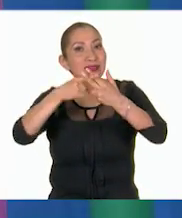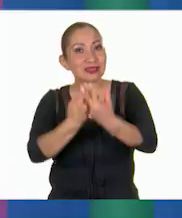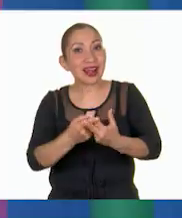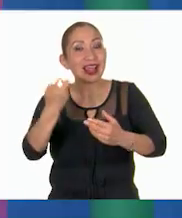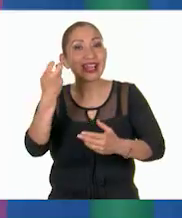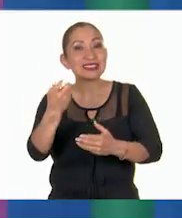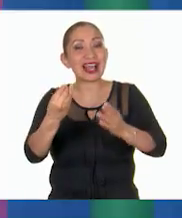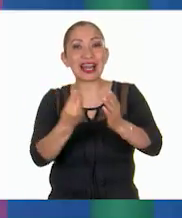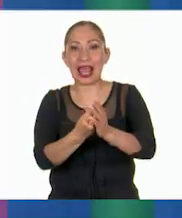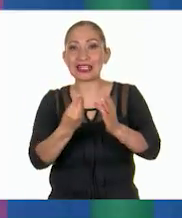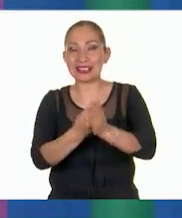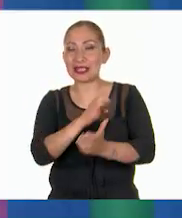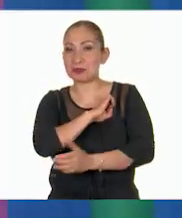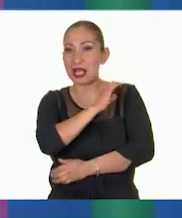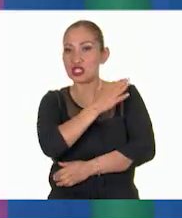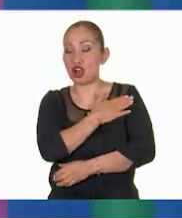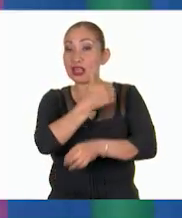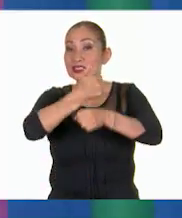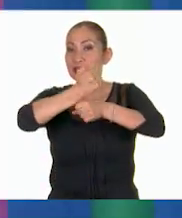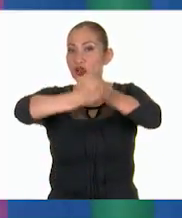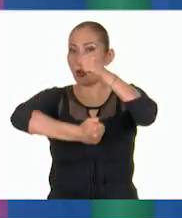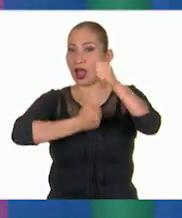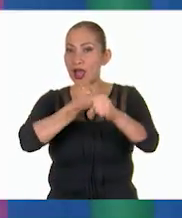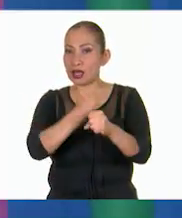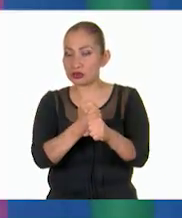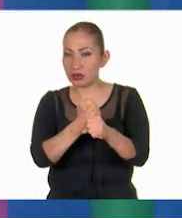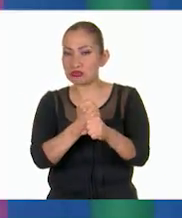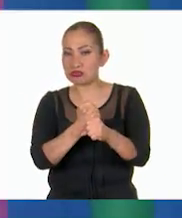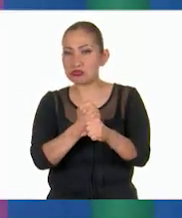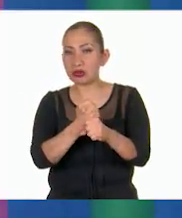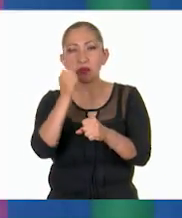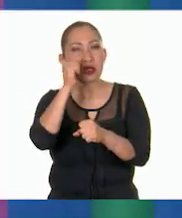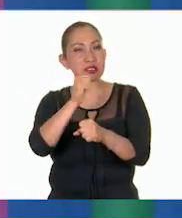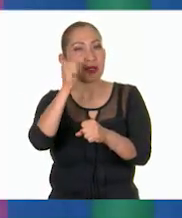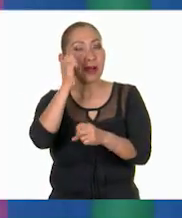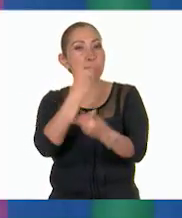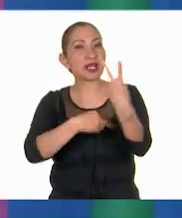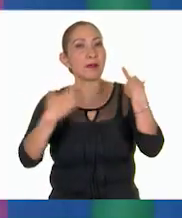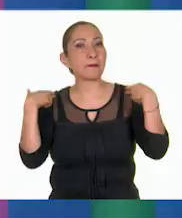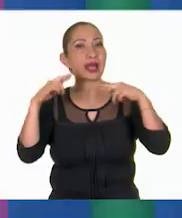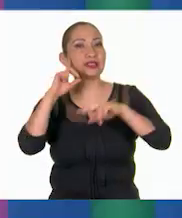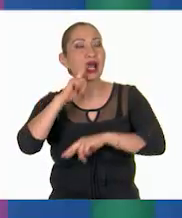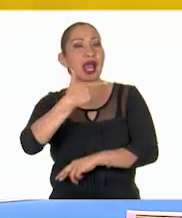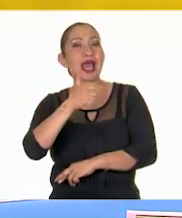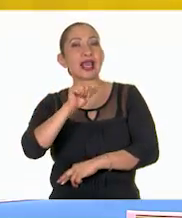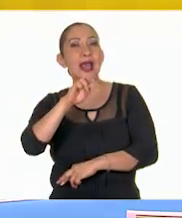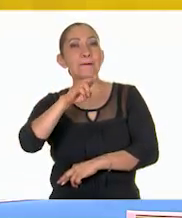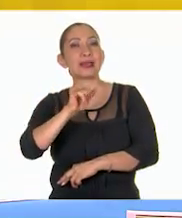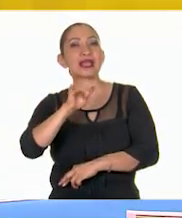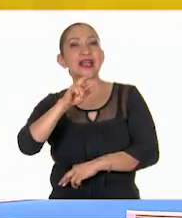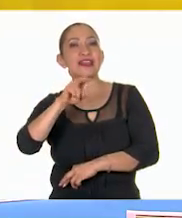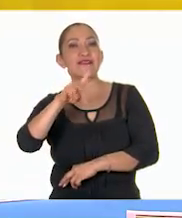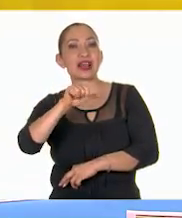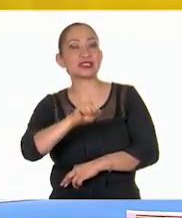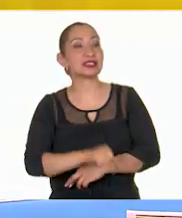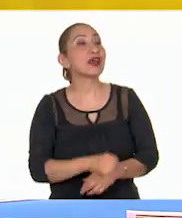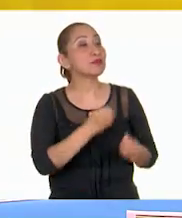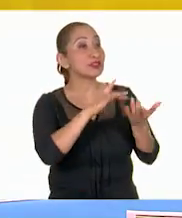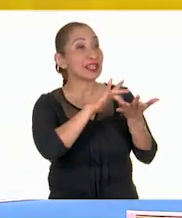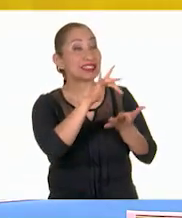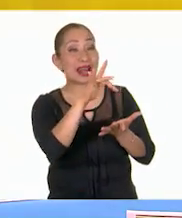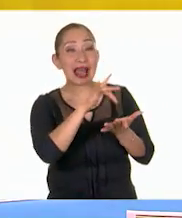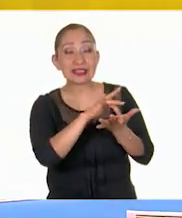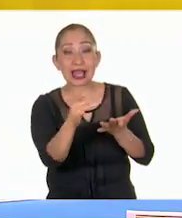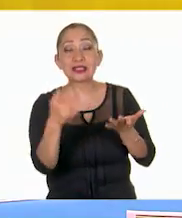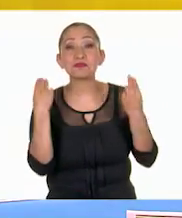esta sesión de español para sexto grado. Y como siempre nos acompaña la maestra Gaby Rivas. Bienvenida, Gaby. Muchas